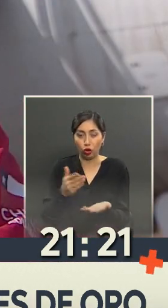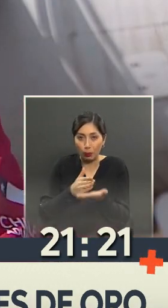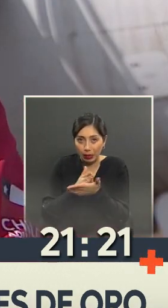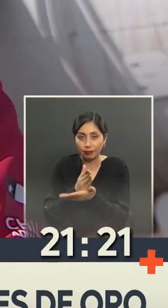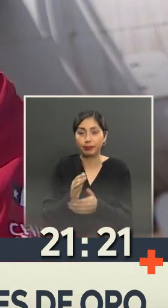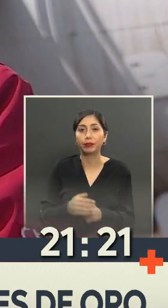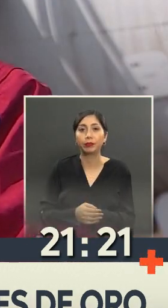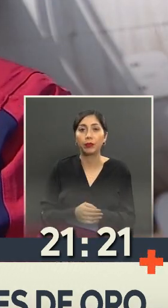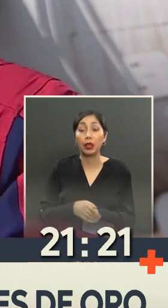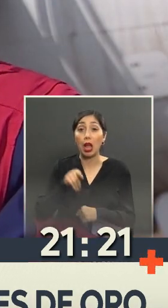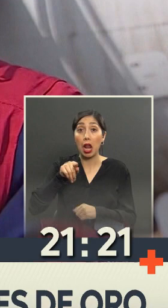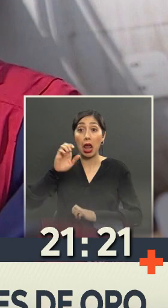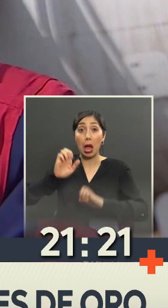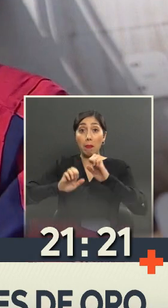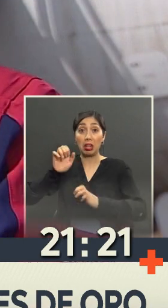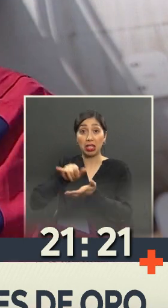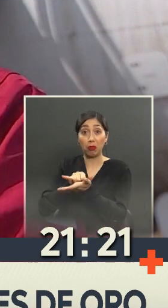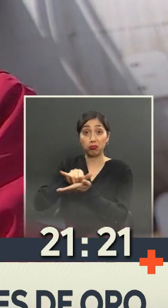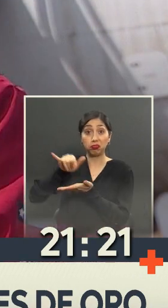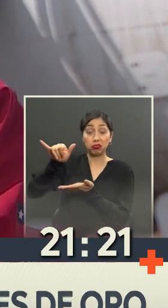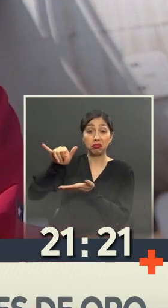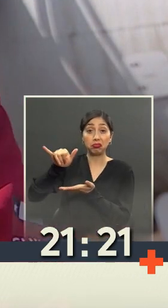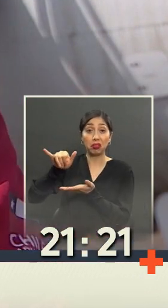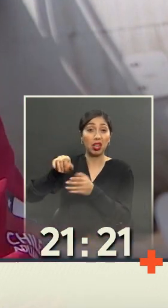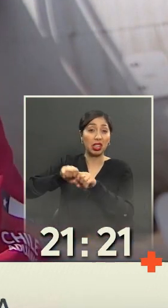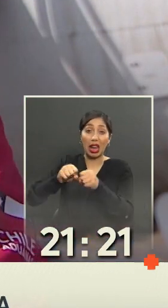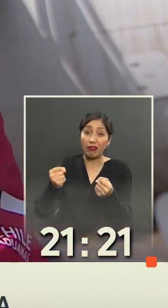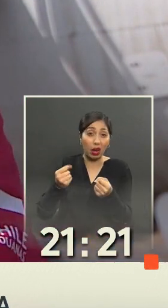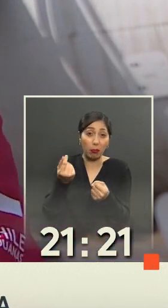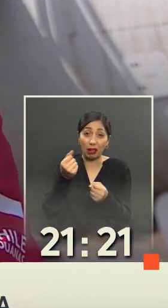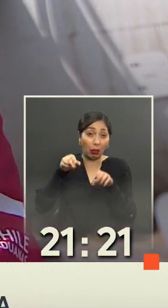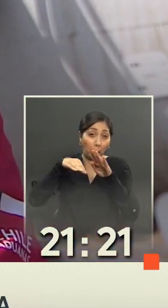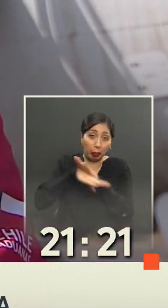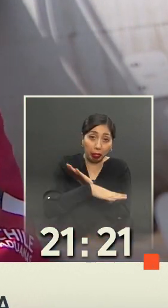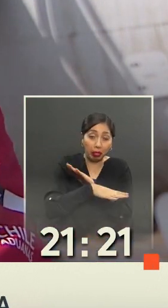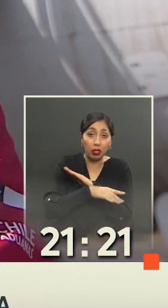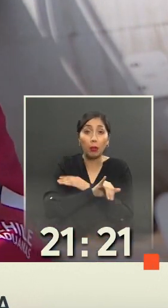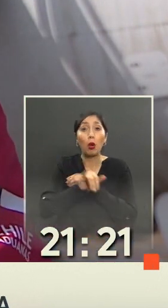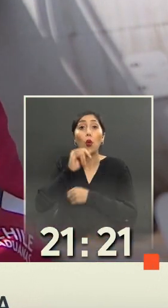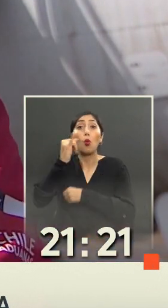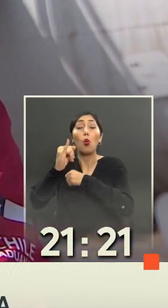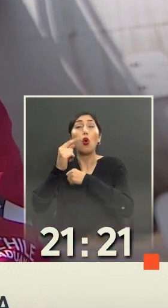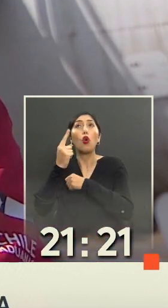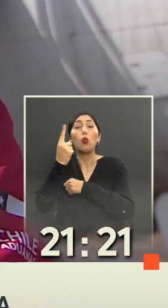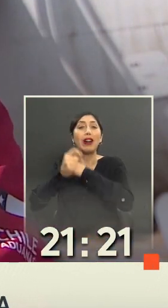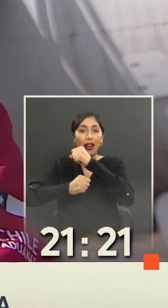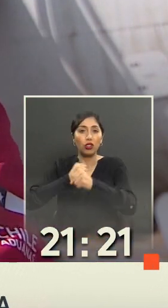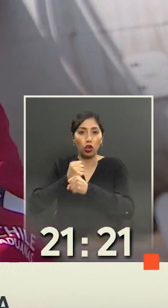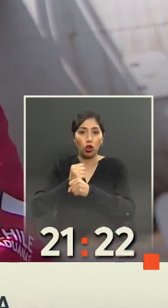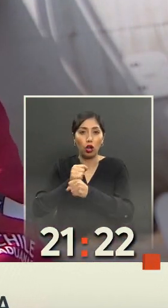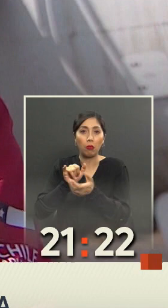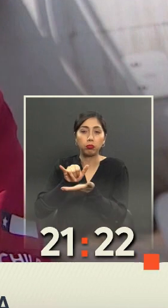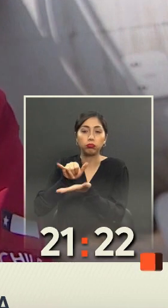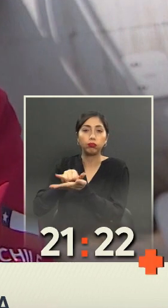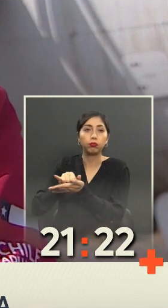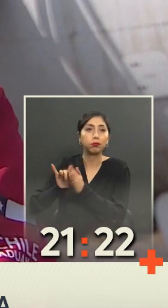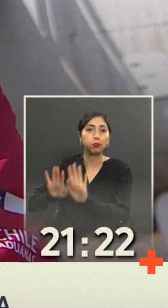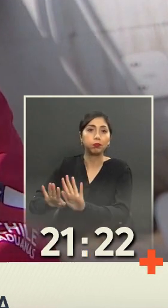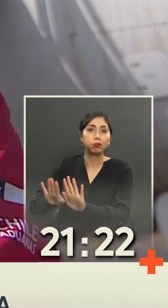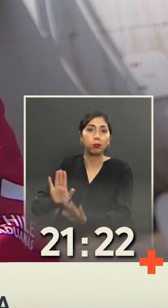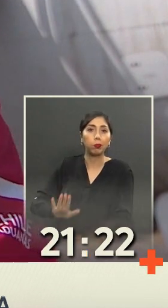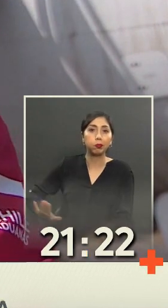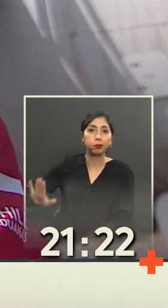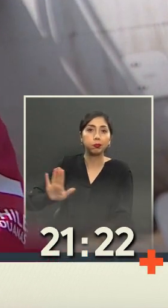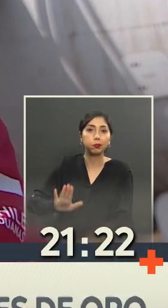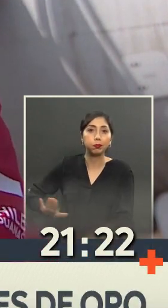pasará quiera y dejará ha pasado un año de abandono este pasa a un estado que nosotros llamamos